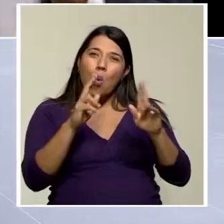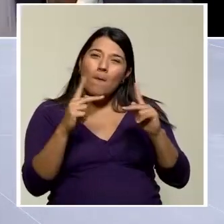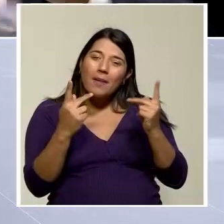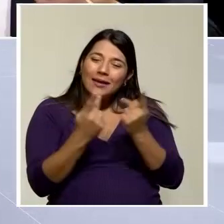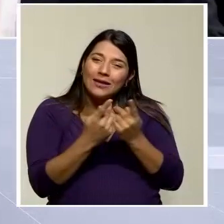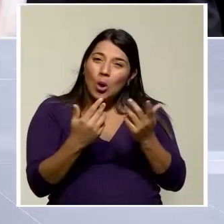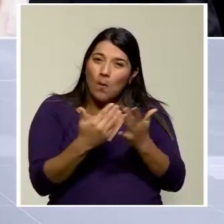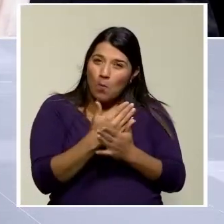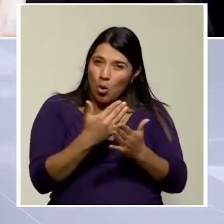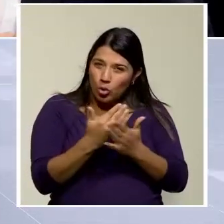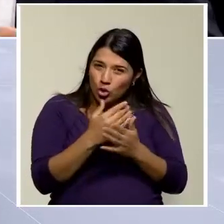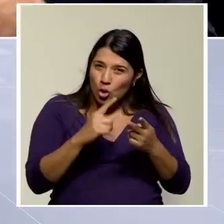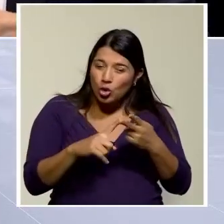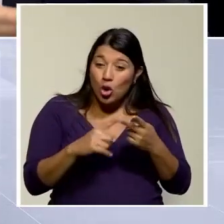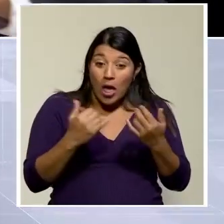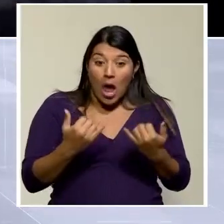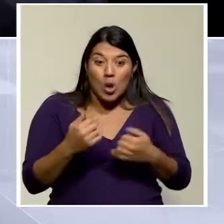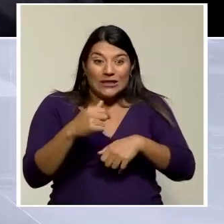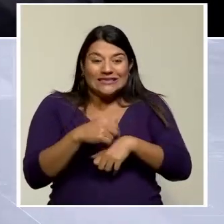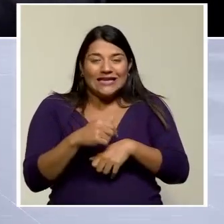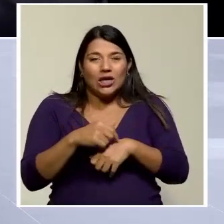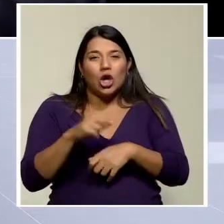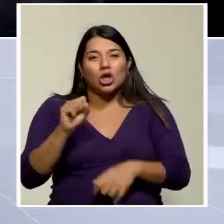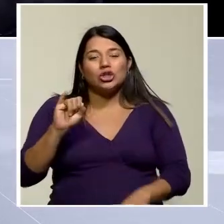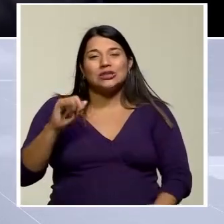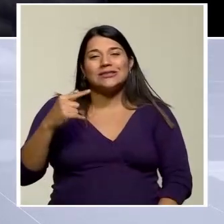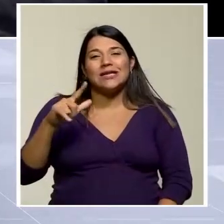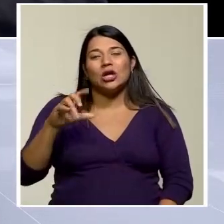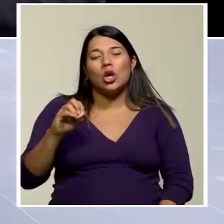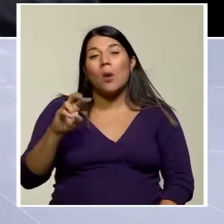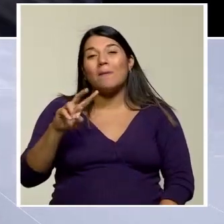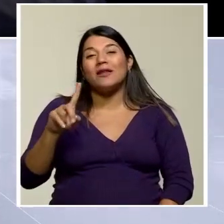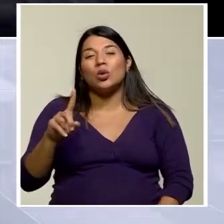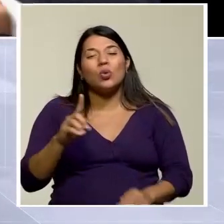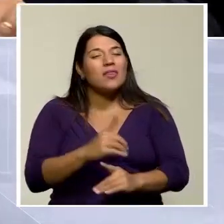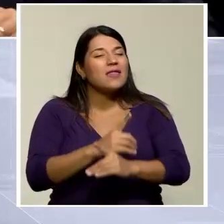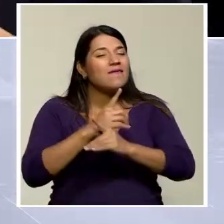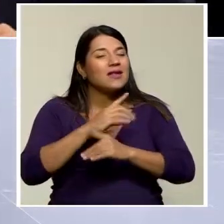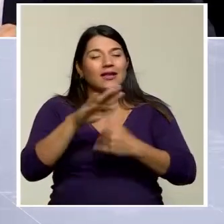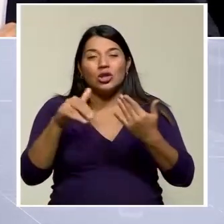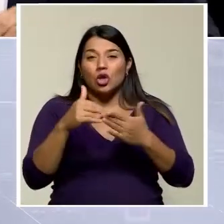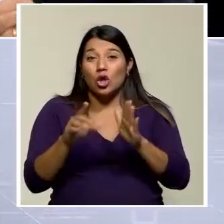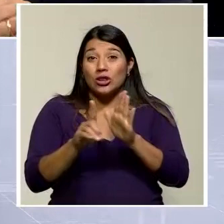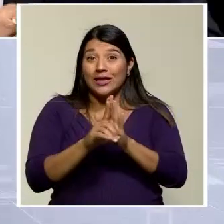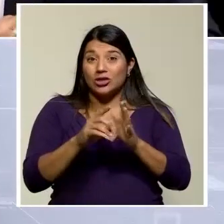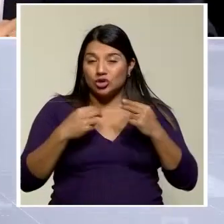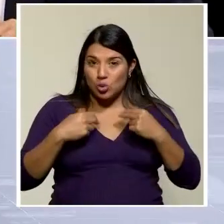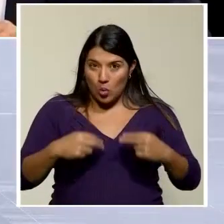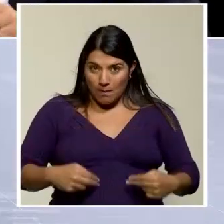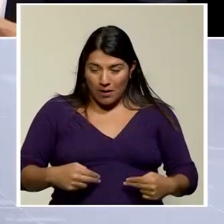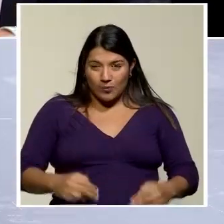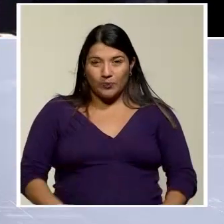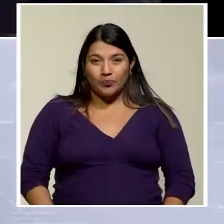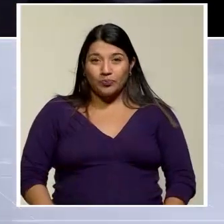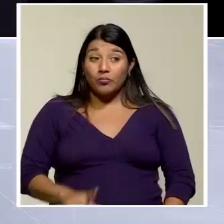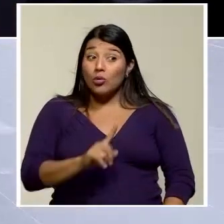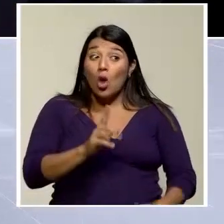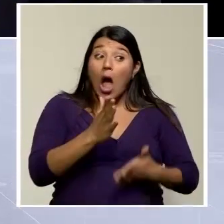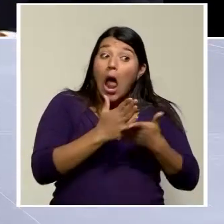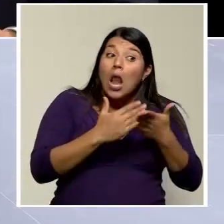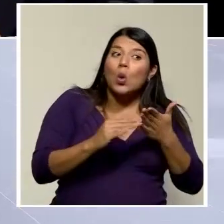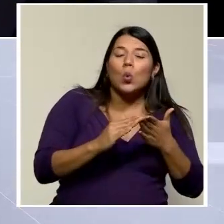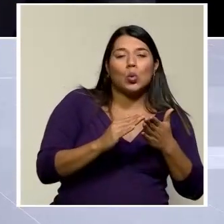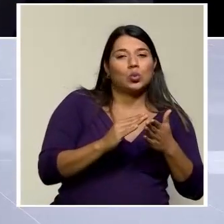moderno, un partido del siglo XXI, un partido que defiende los derechos humanos, todos los derechos humanos, no solo algunos, no